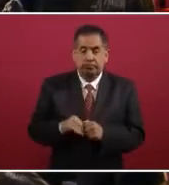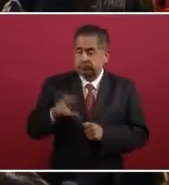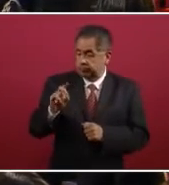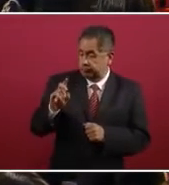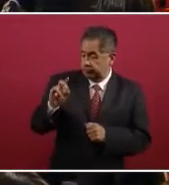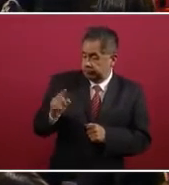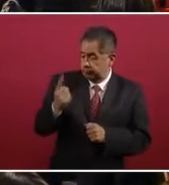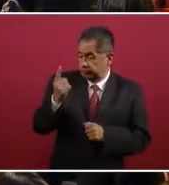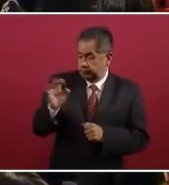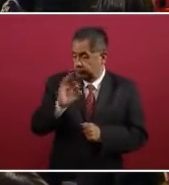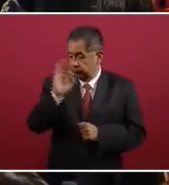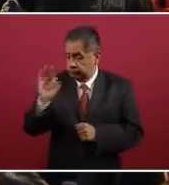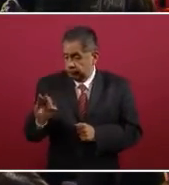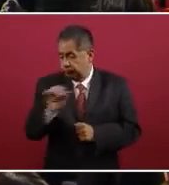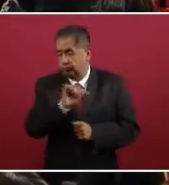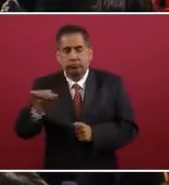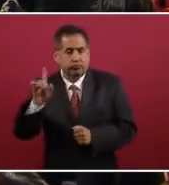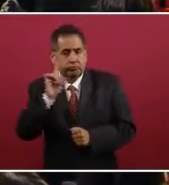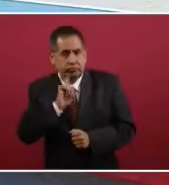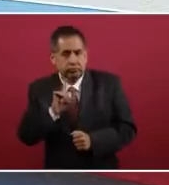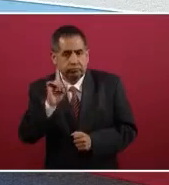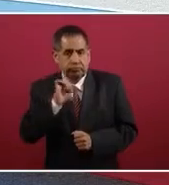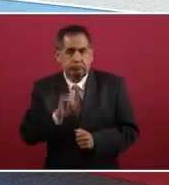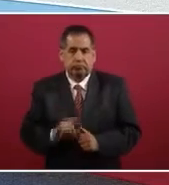31% mujeres.